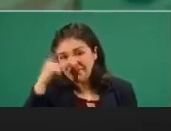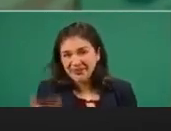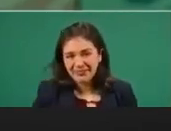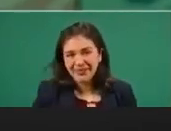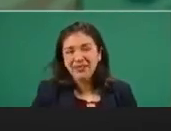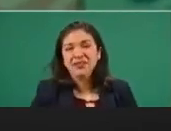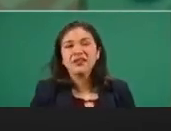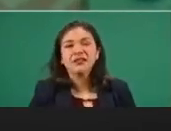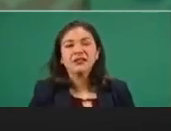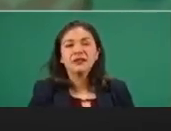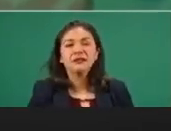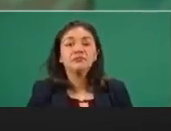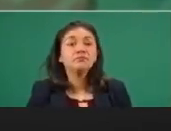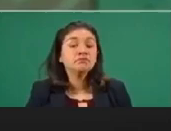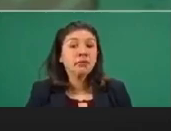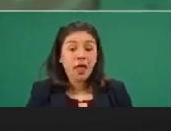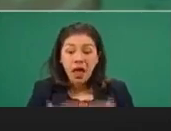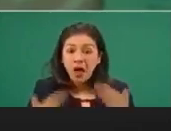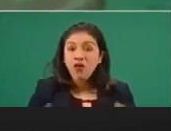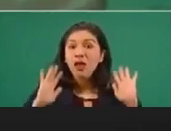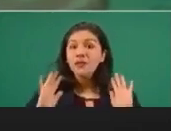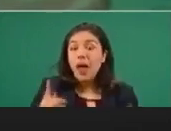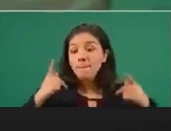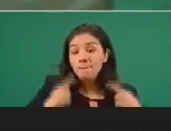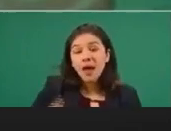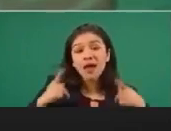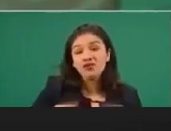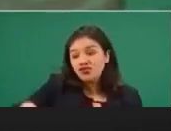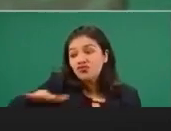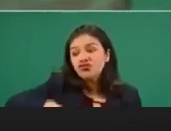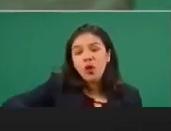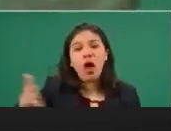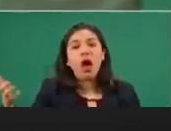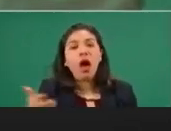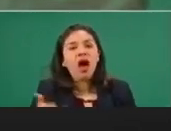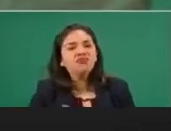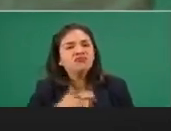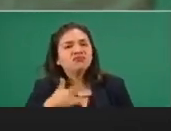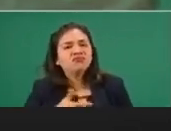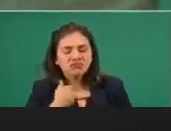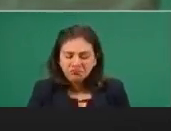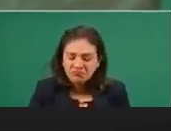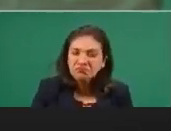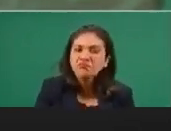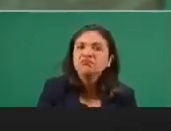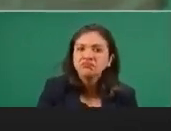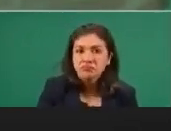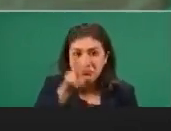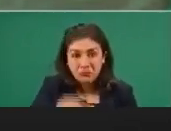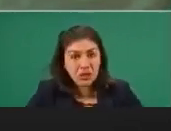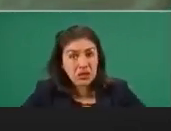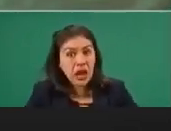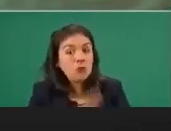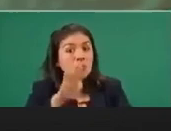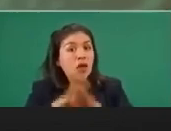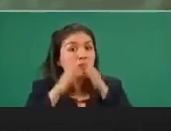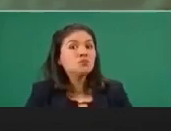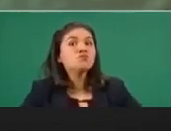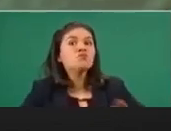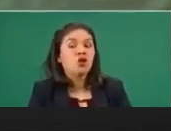Entonces, ya es la gente la que decide. Ese es un cambio muy importante que ha